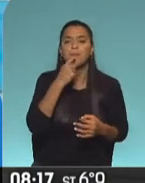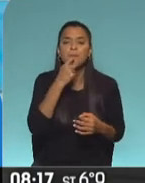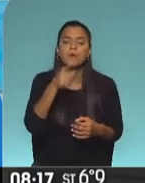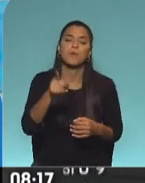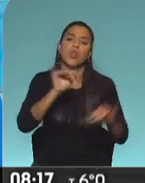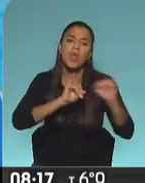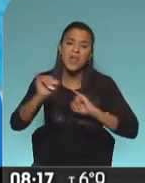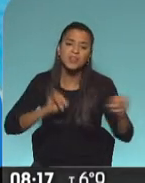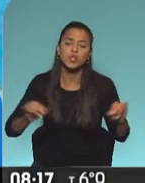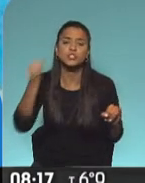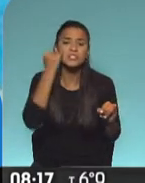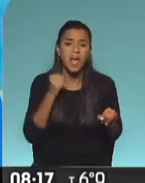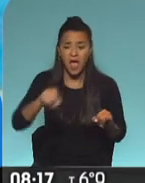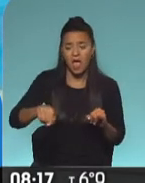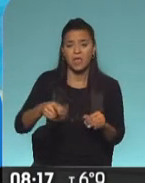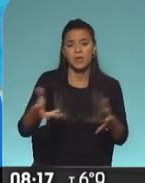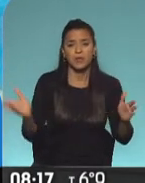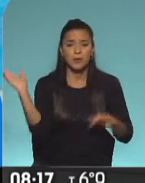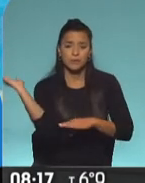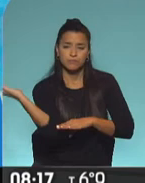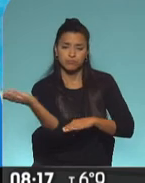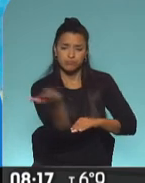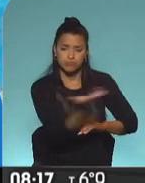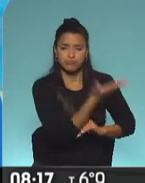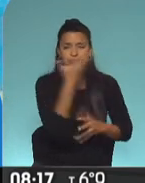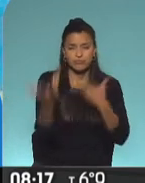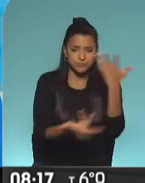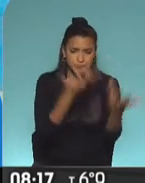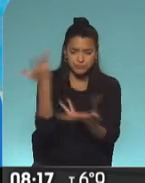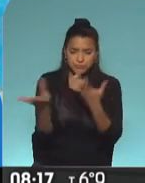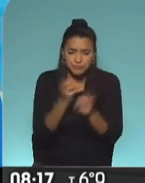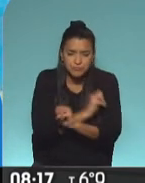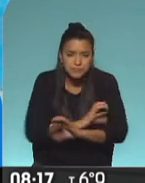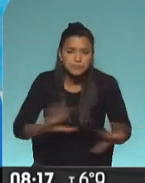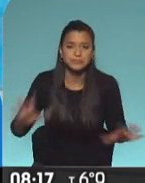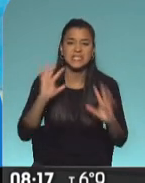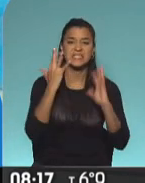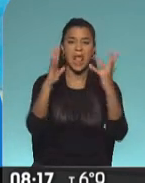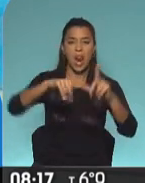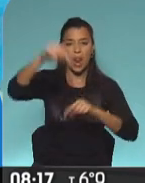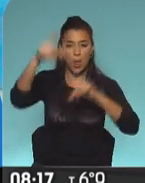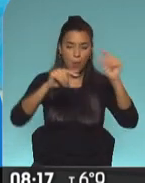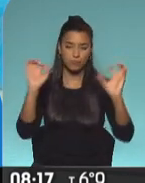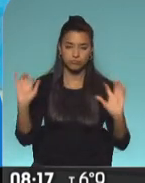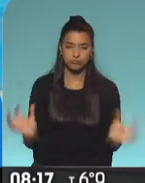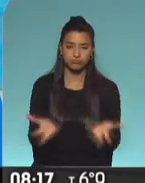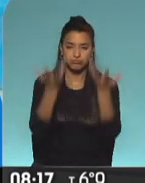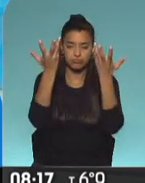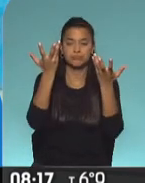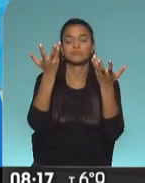este dato, que ya a partir del desmonte de estos pastizales quemados y bosques, por supuesto, y parte selvática de humedales de